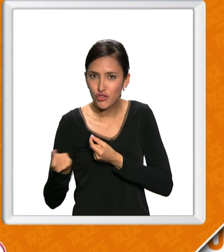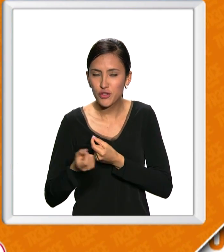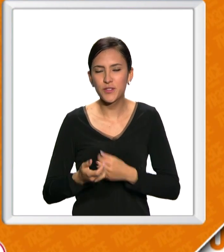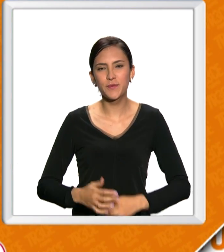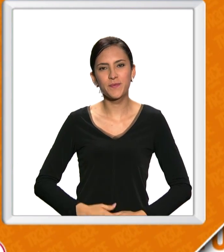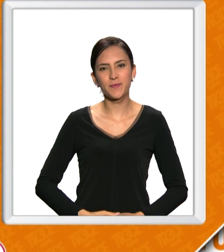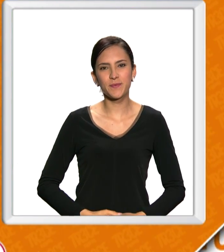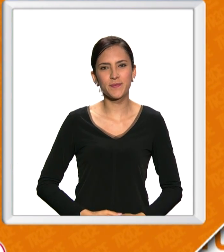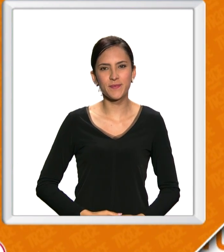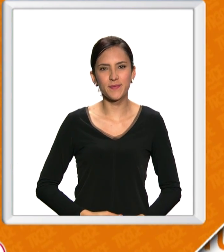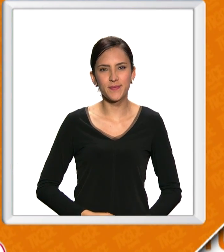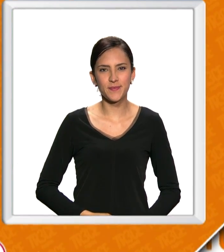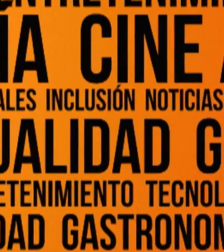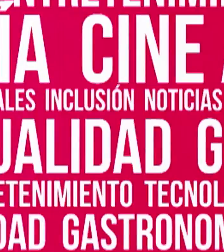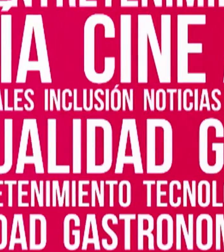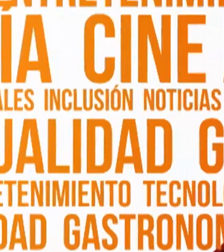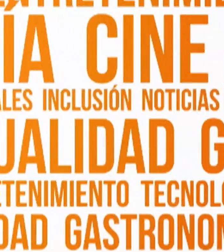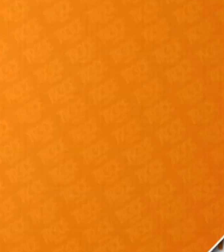Bogotá.